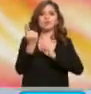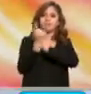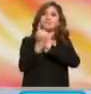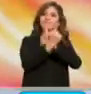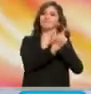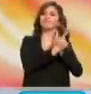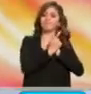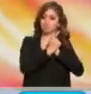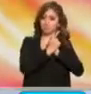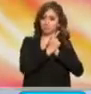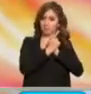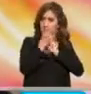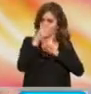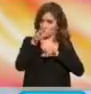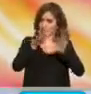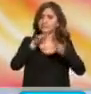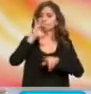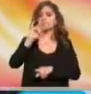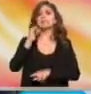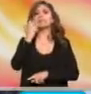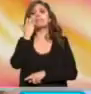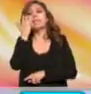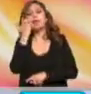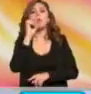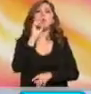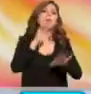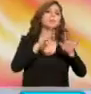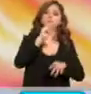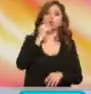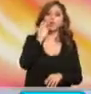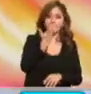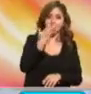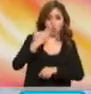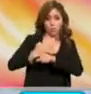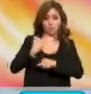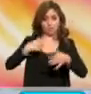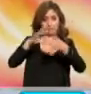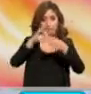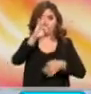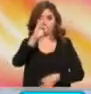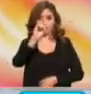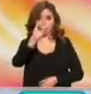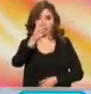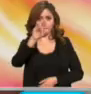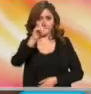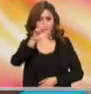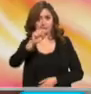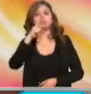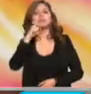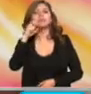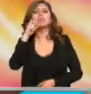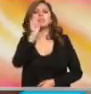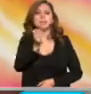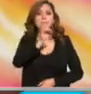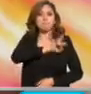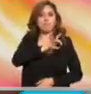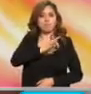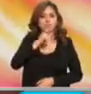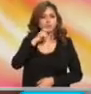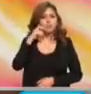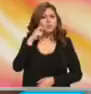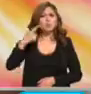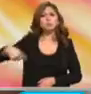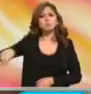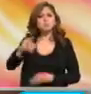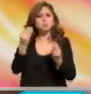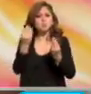hablando de cosas que quieres o no quieres en la vida, hoy les quiero platicar de fobias sexuales. Sí. Fíjate que poco se sabe sobre, o se sabía sobre